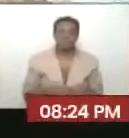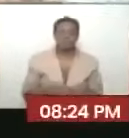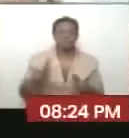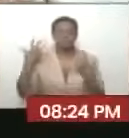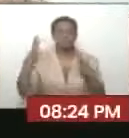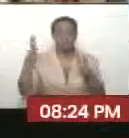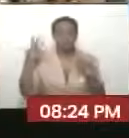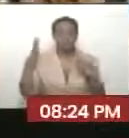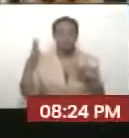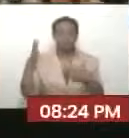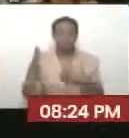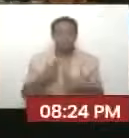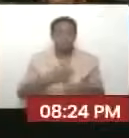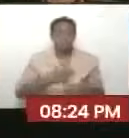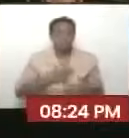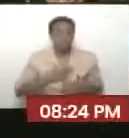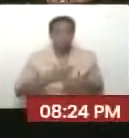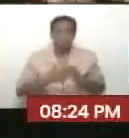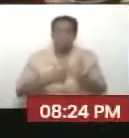Y nos hemos crecido.